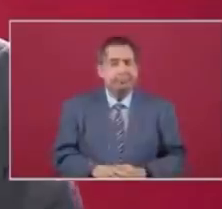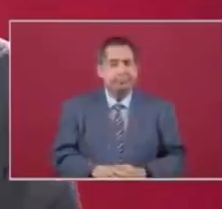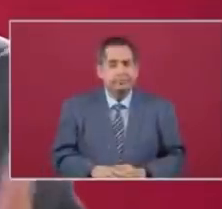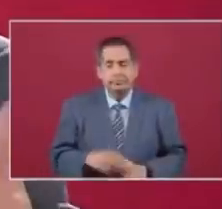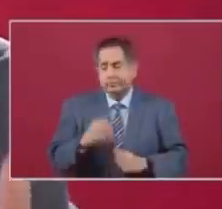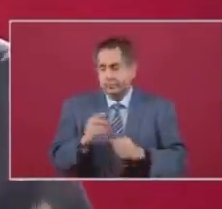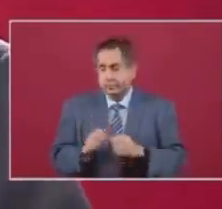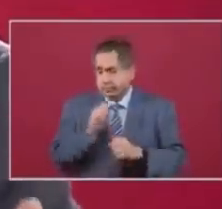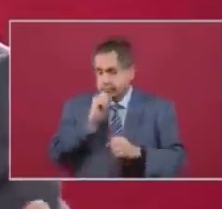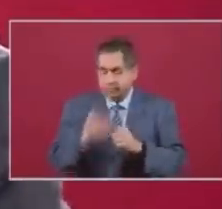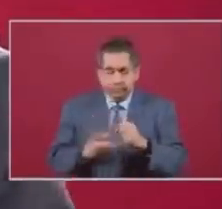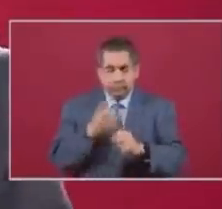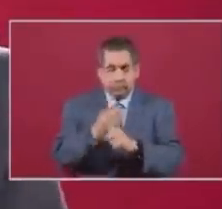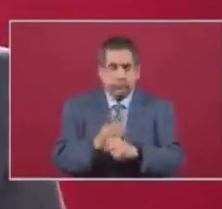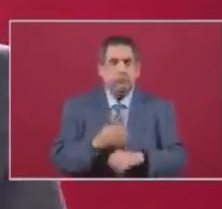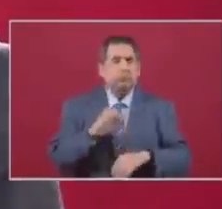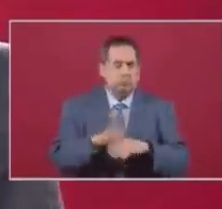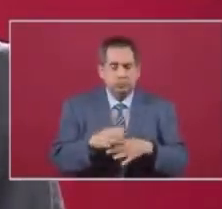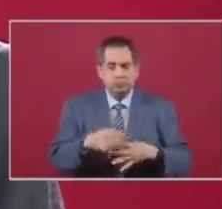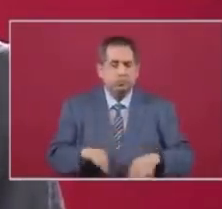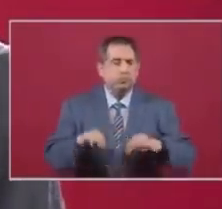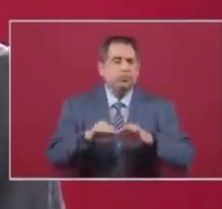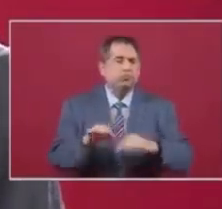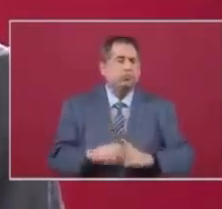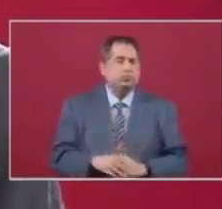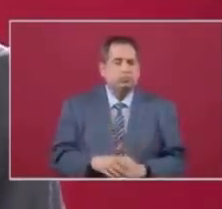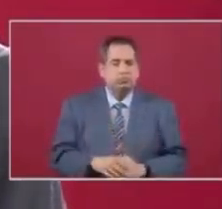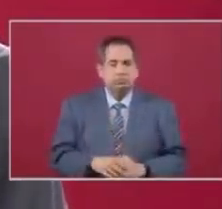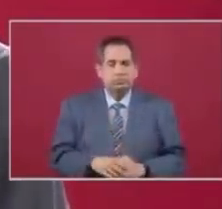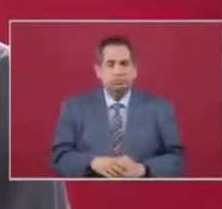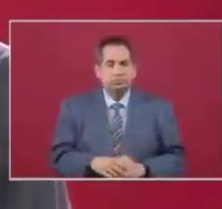Y agrego algo más